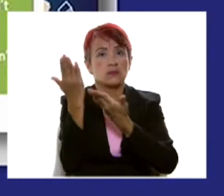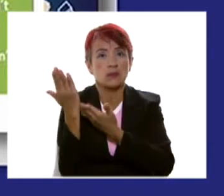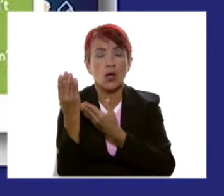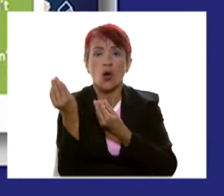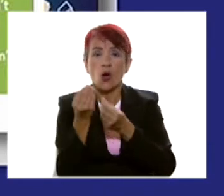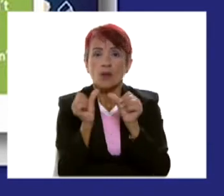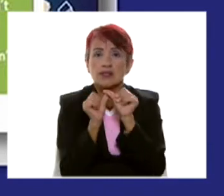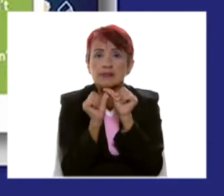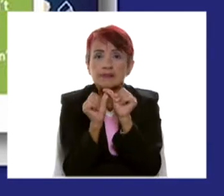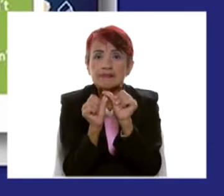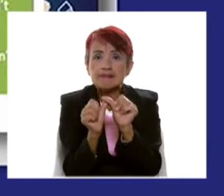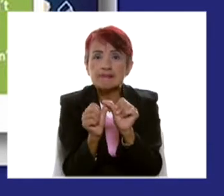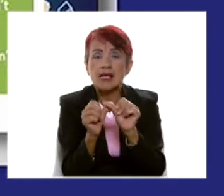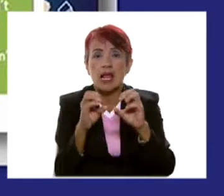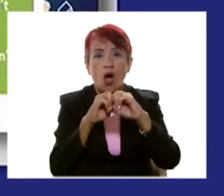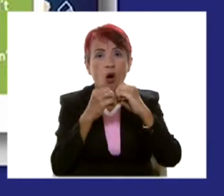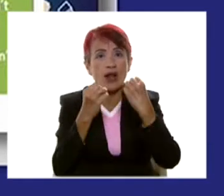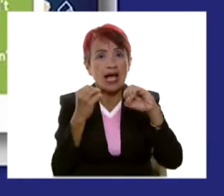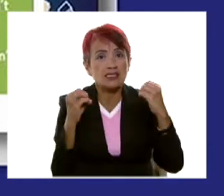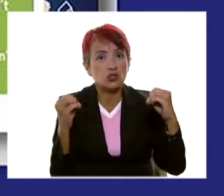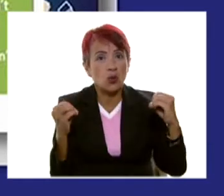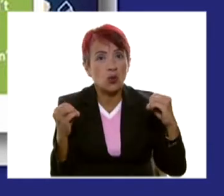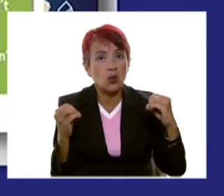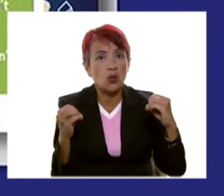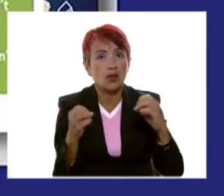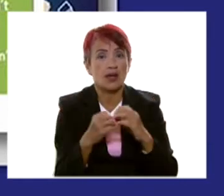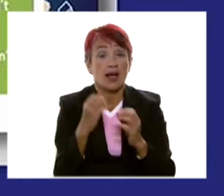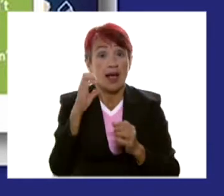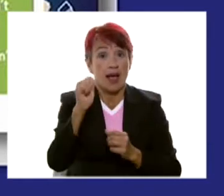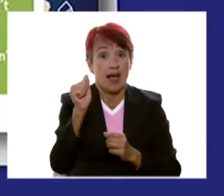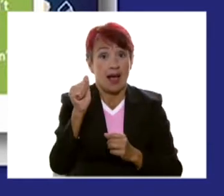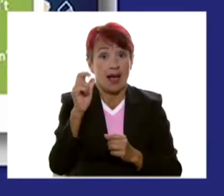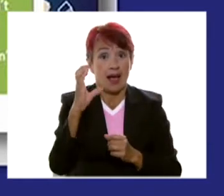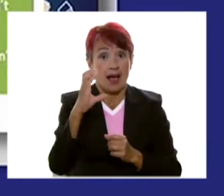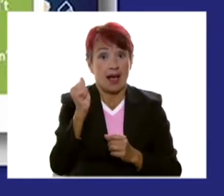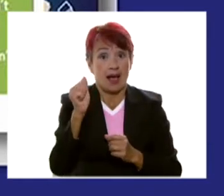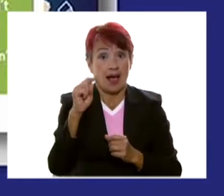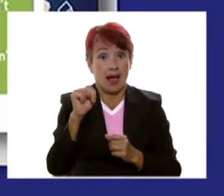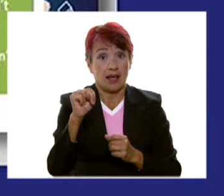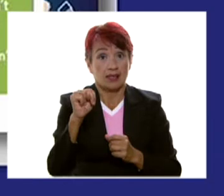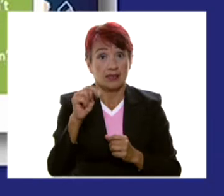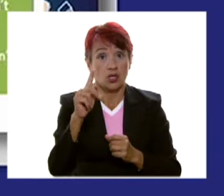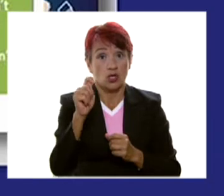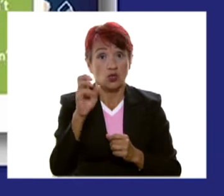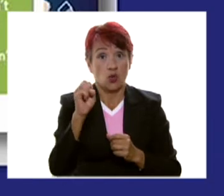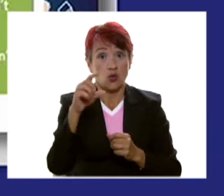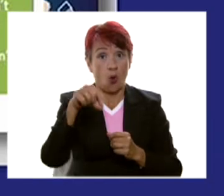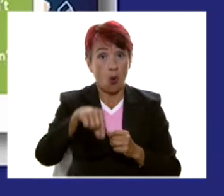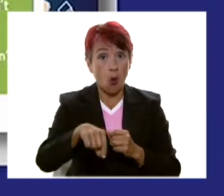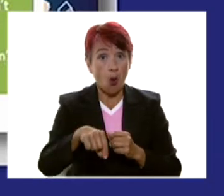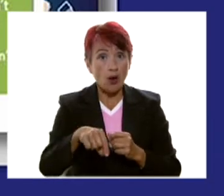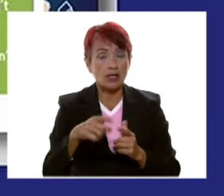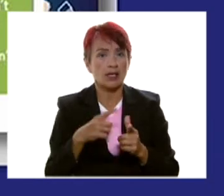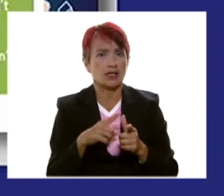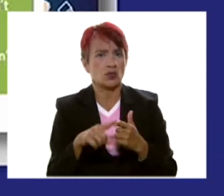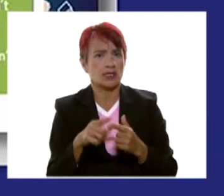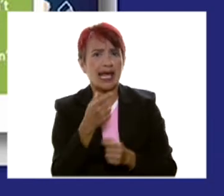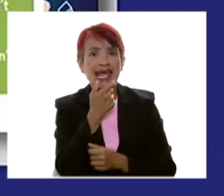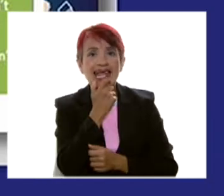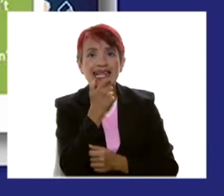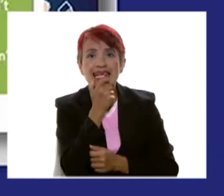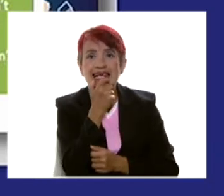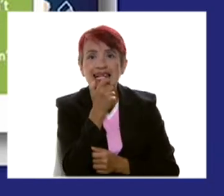mantiene la estructura. Work today. Can I work today? Recuerden, en inglés